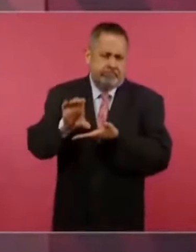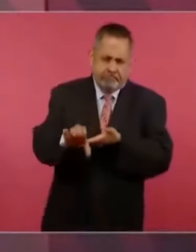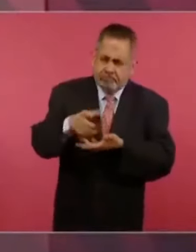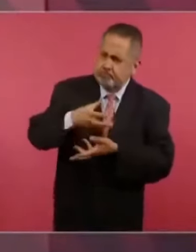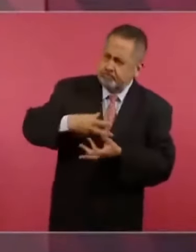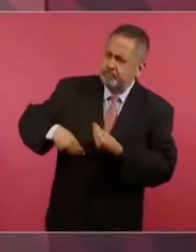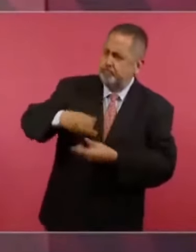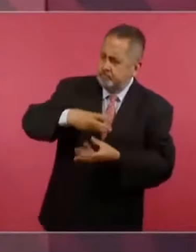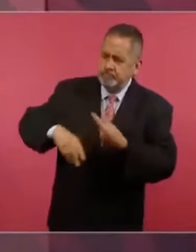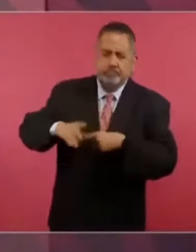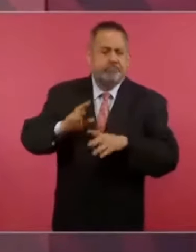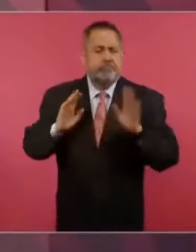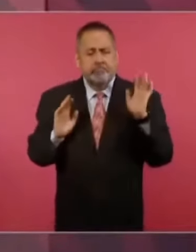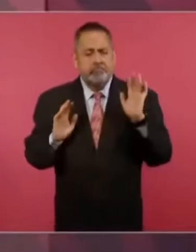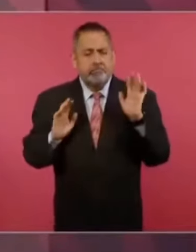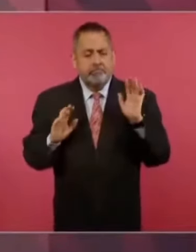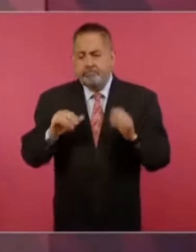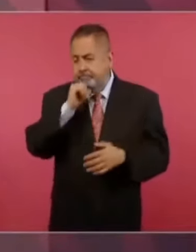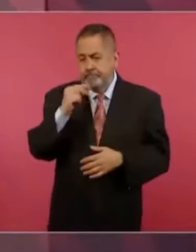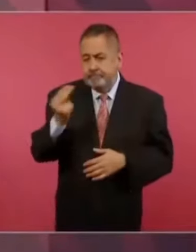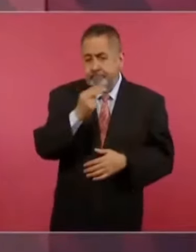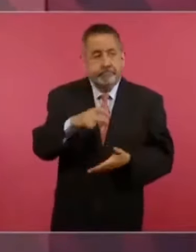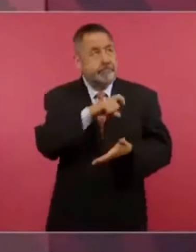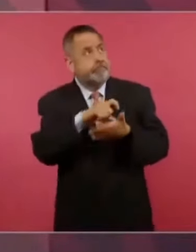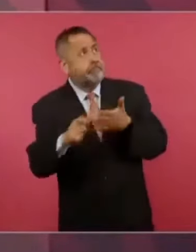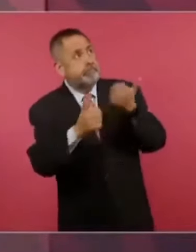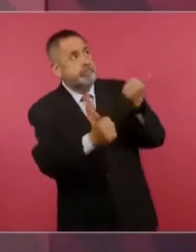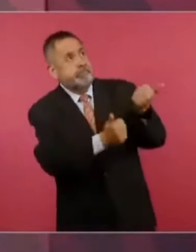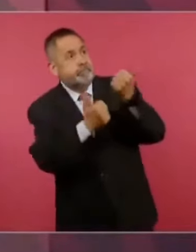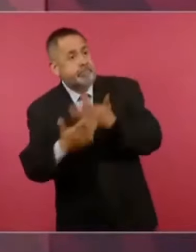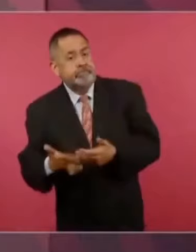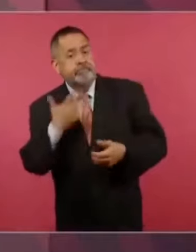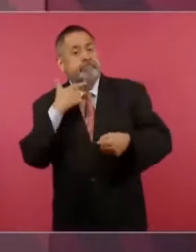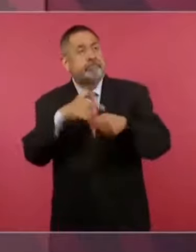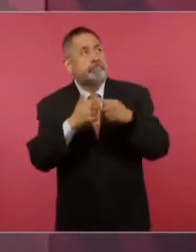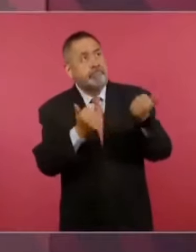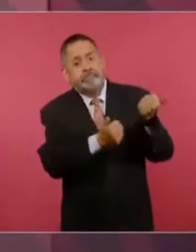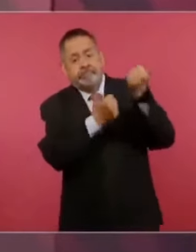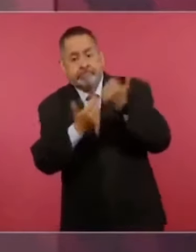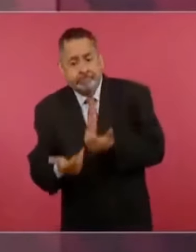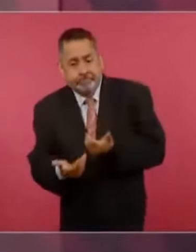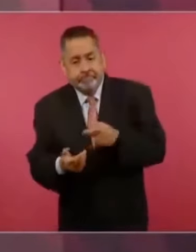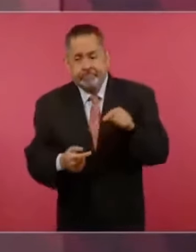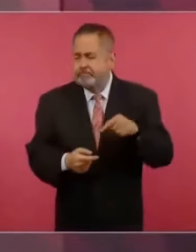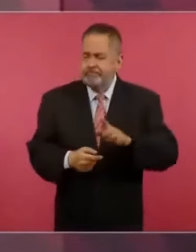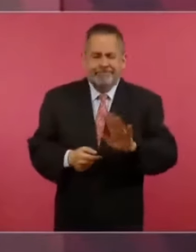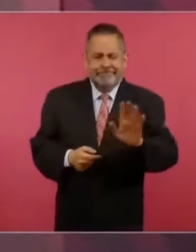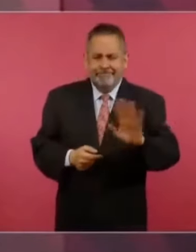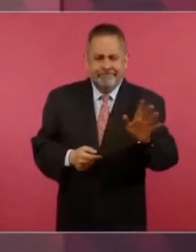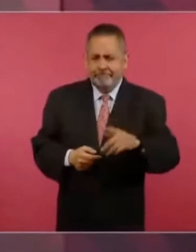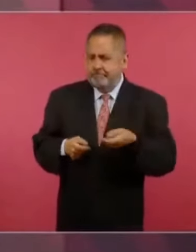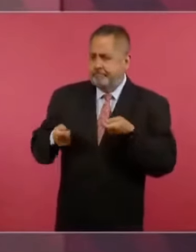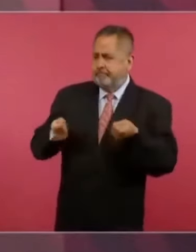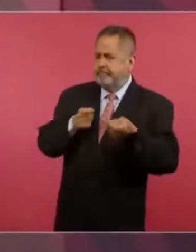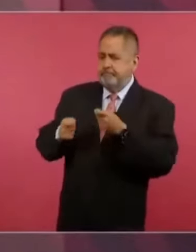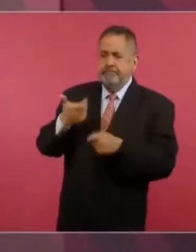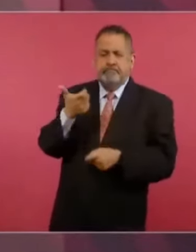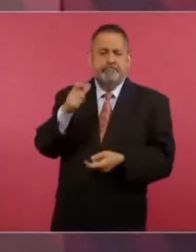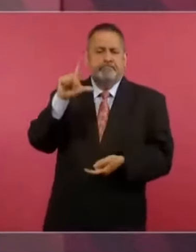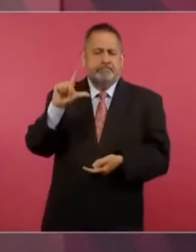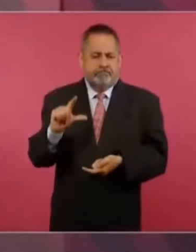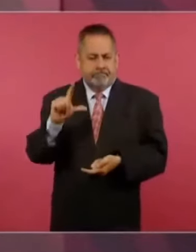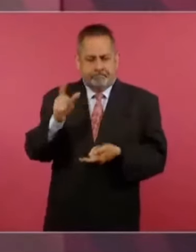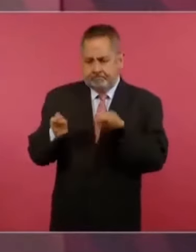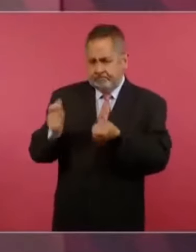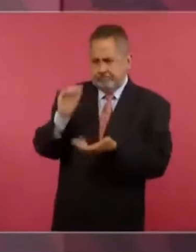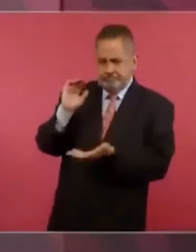ya no vamos a estar comprando las gasolinas en el extranjero, y eso nos permite controlar los precios,